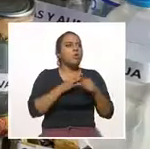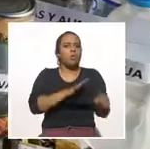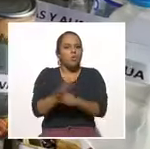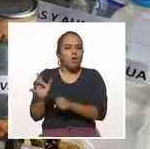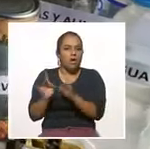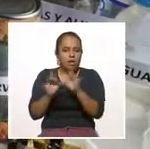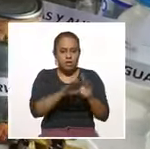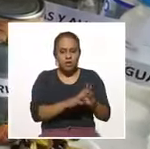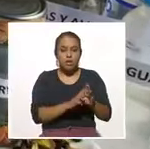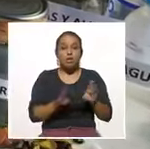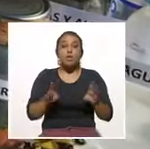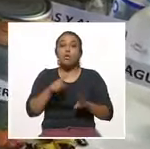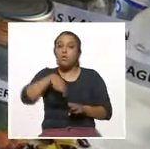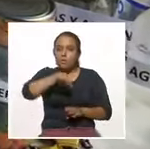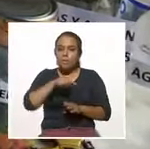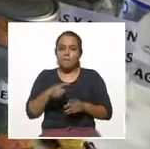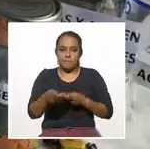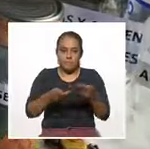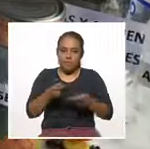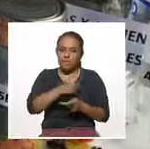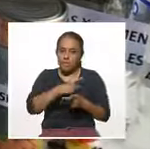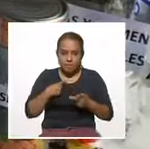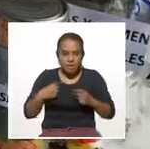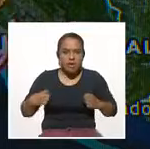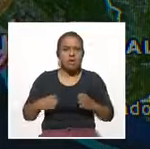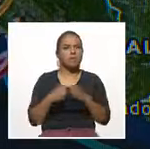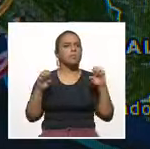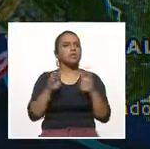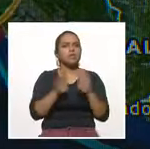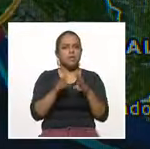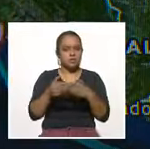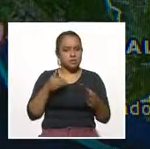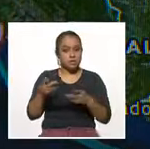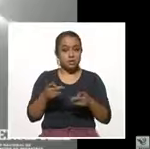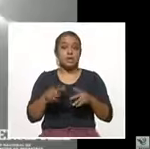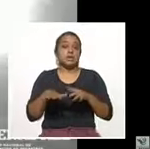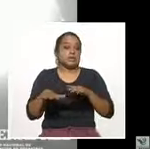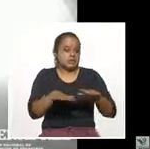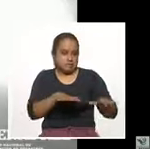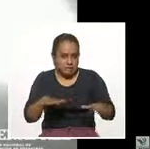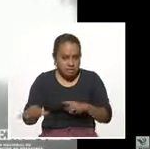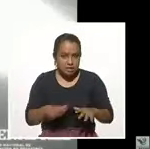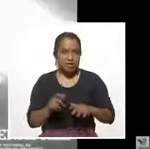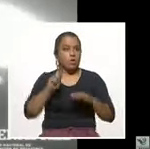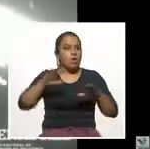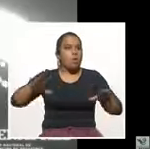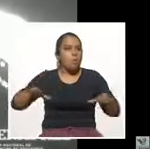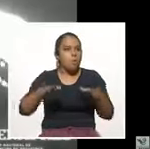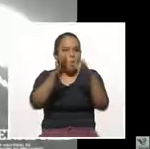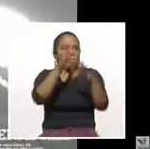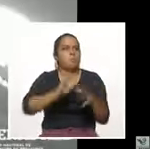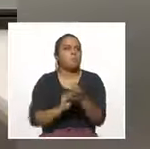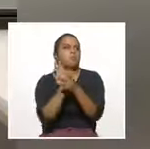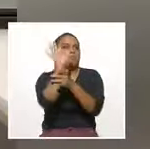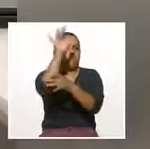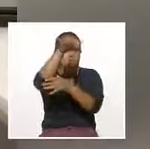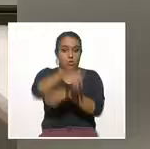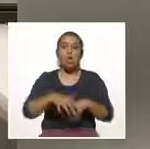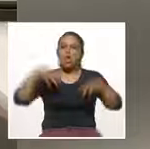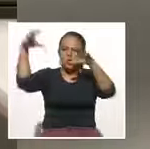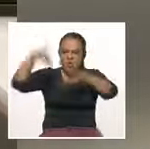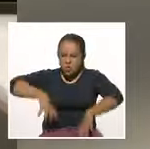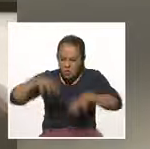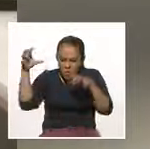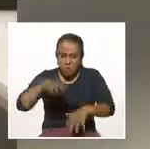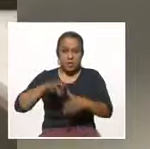¿Cómo prepararnos para enfrentar una emergencia? Sismos, actividad volcánica, lluvias,